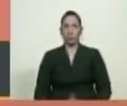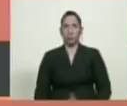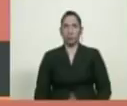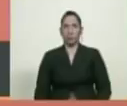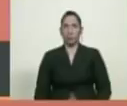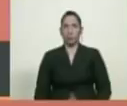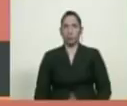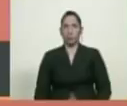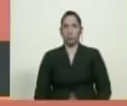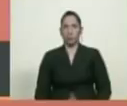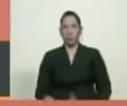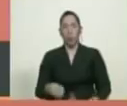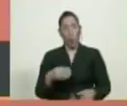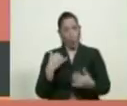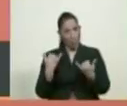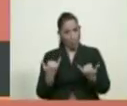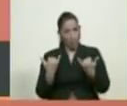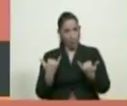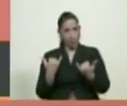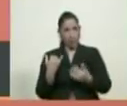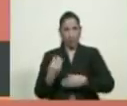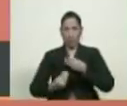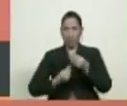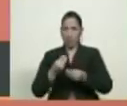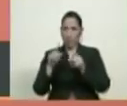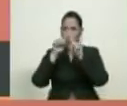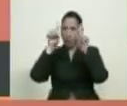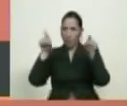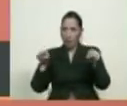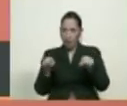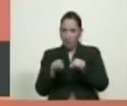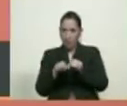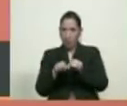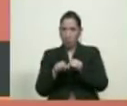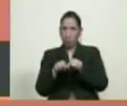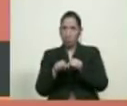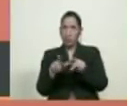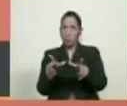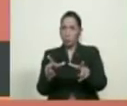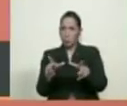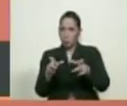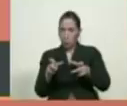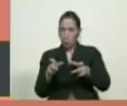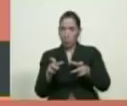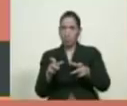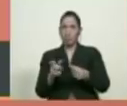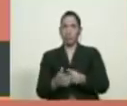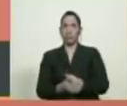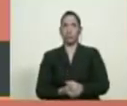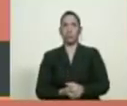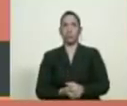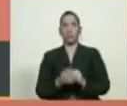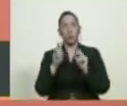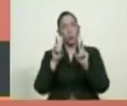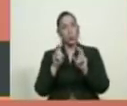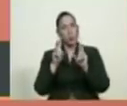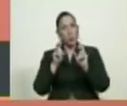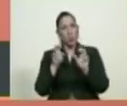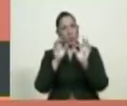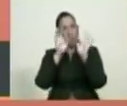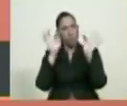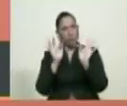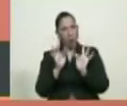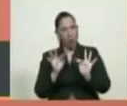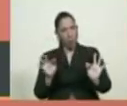este momento se está elaborando una tabla salarial, pero es una tabla salarial con el nuevo formato,